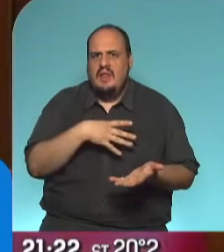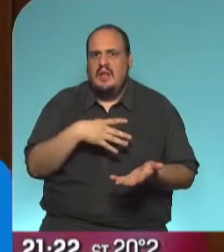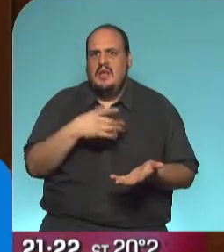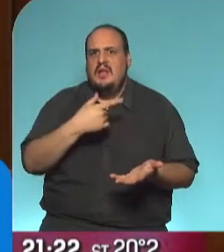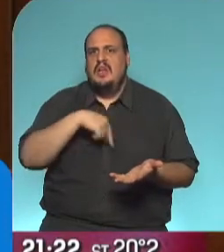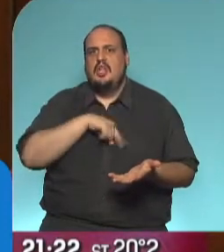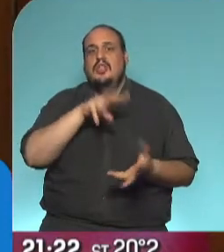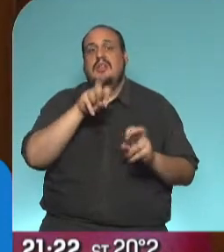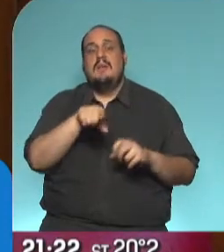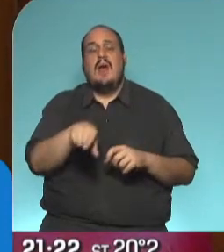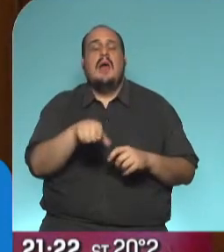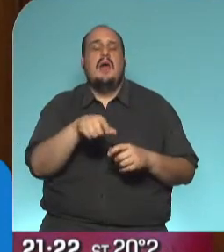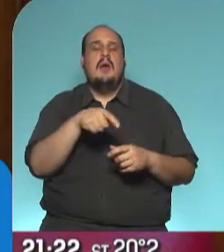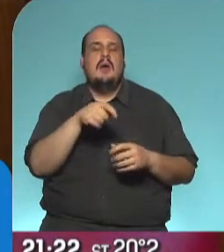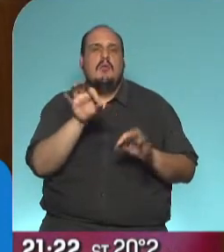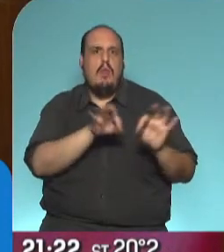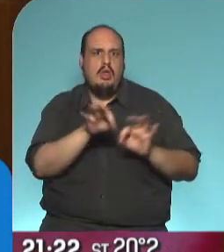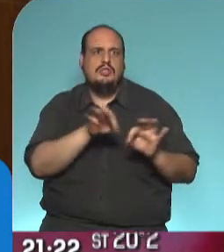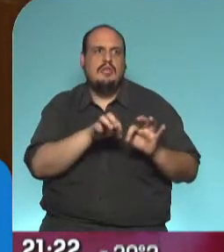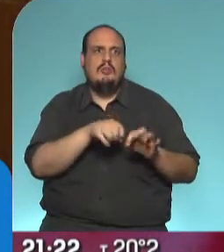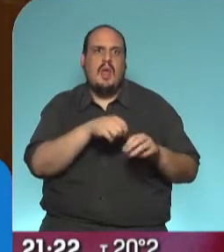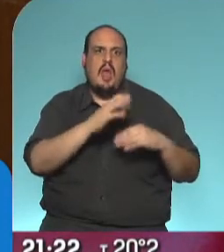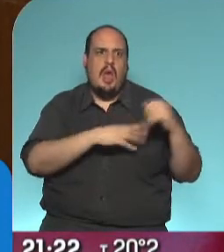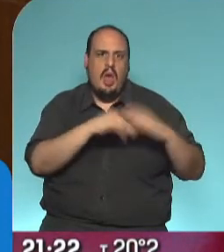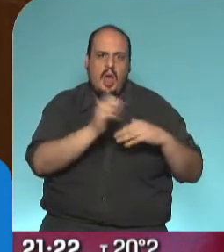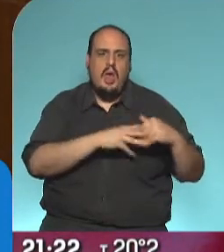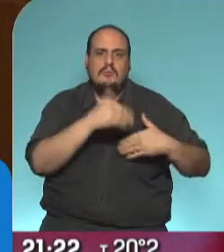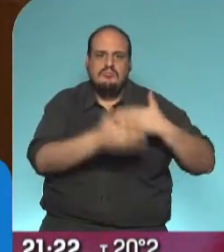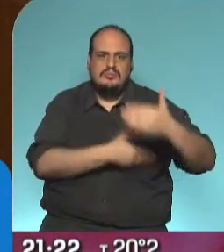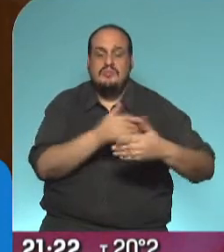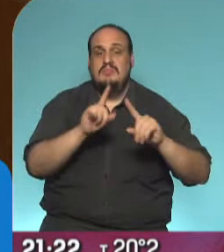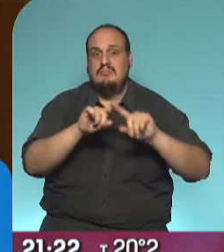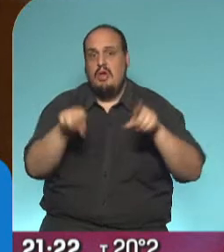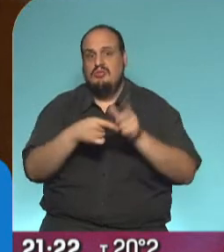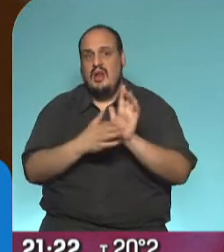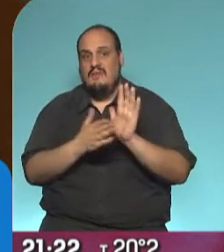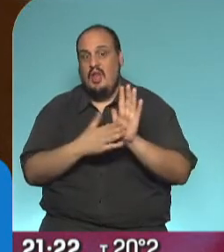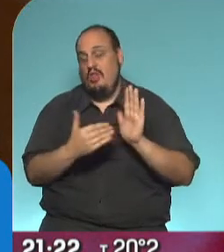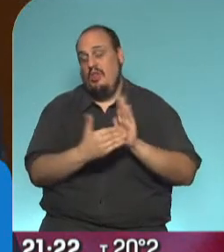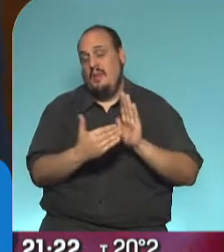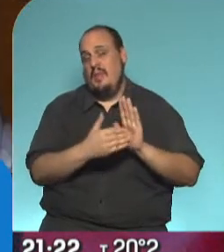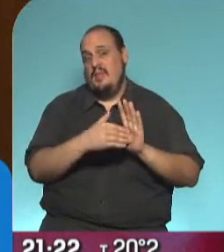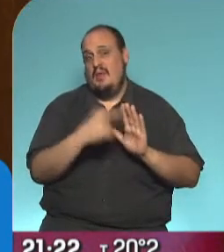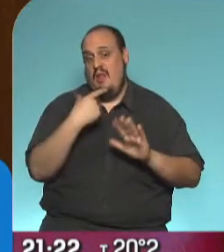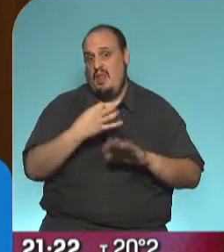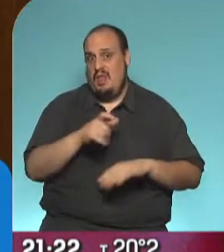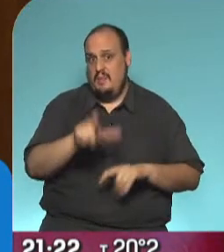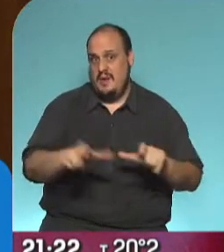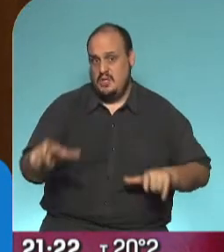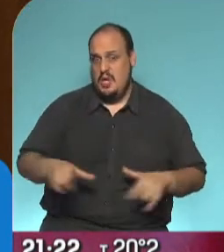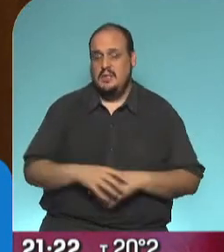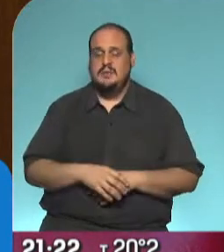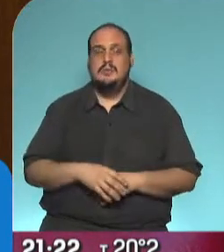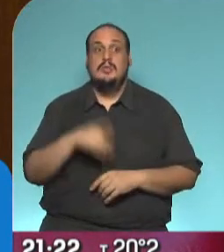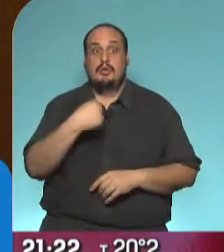programa de reactivación, es decir, permitir que se puedan adecuar los certificados en función de las realidades. Bueno, retomamos